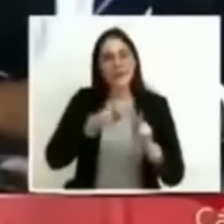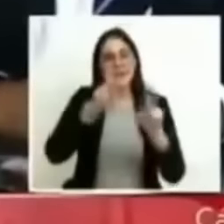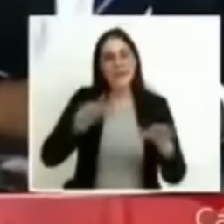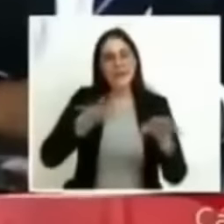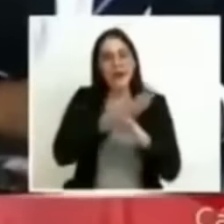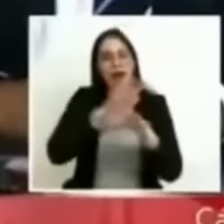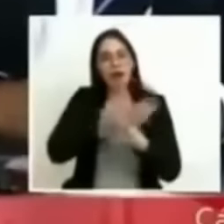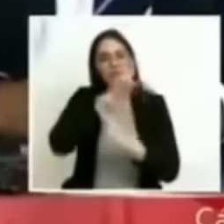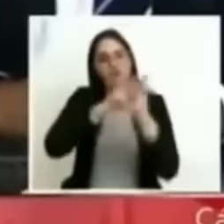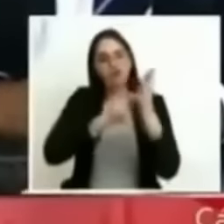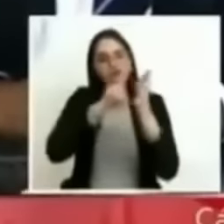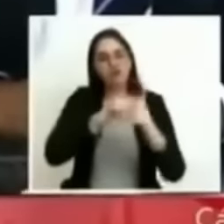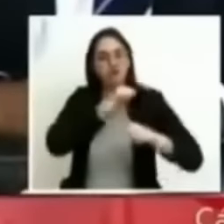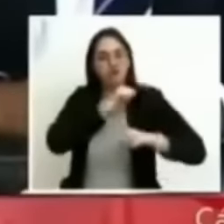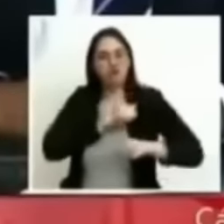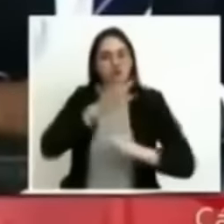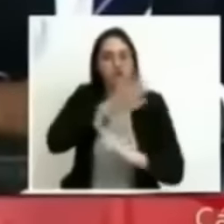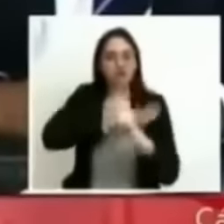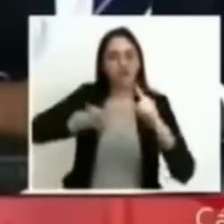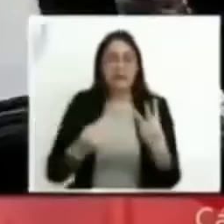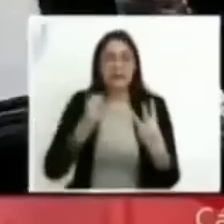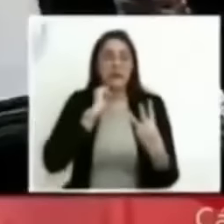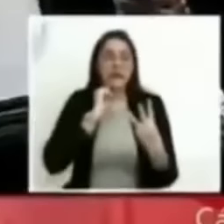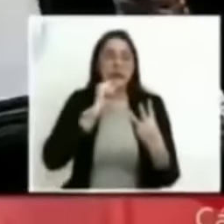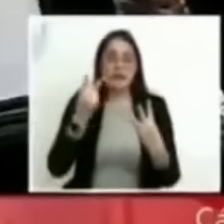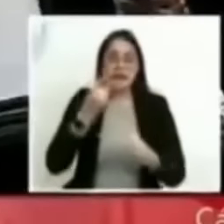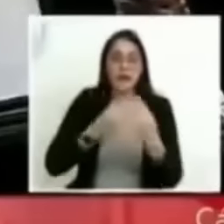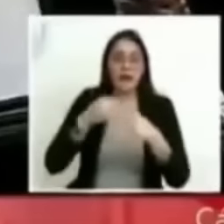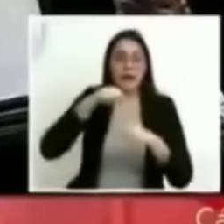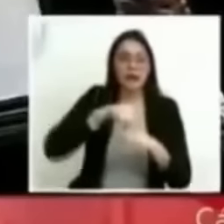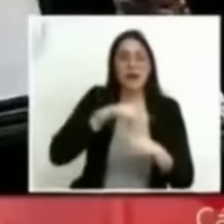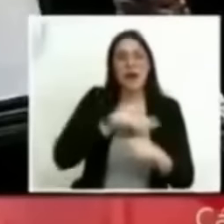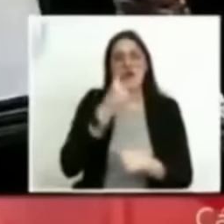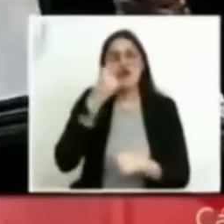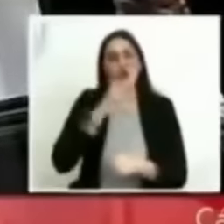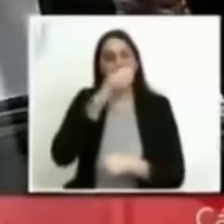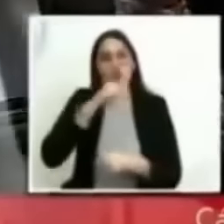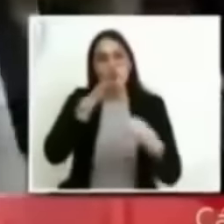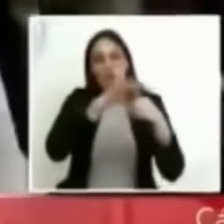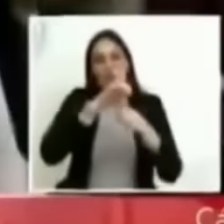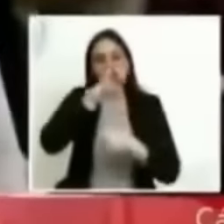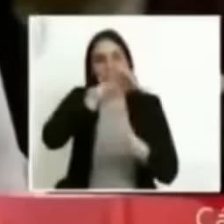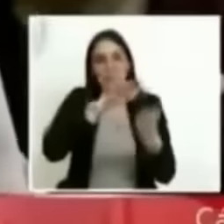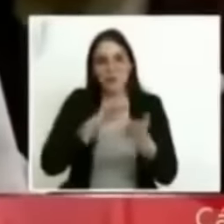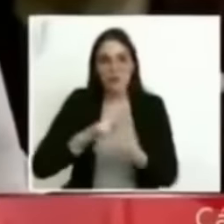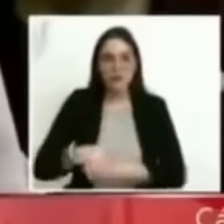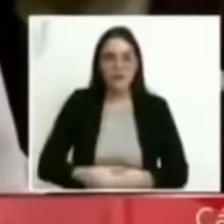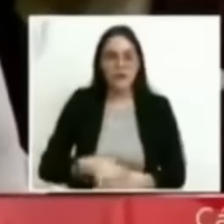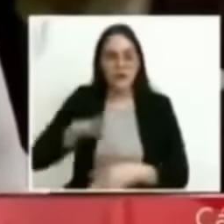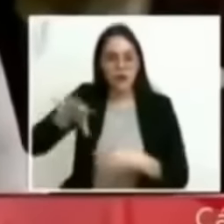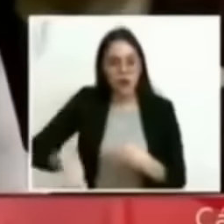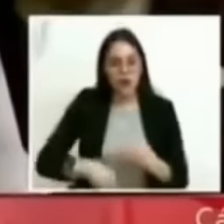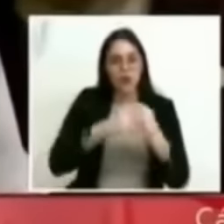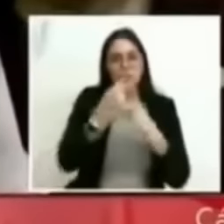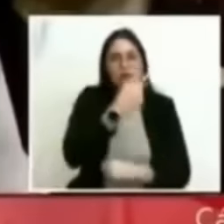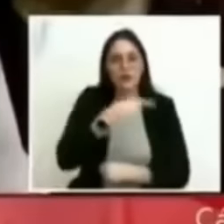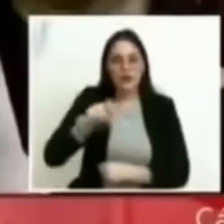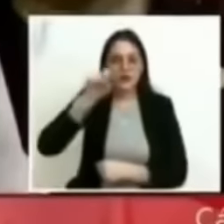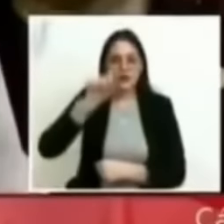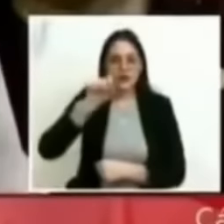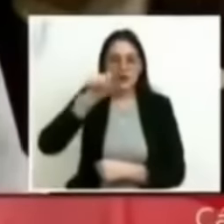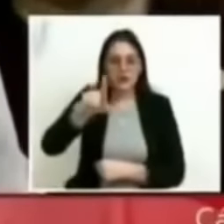tal enjundia, con tal pasión como lo observamos el día de ayer. Eso quiere decir que indudablemente el pueblo observó con